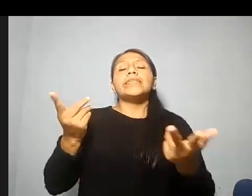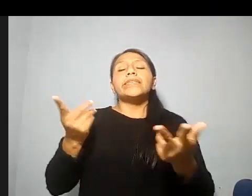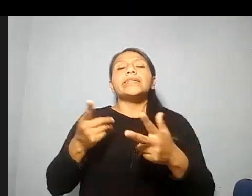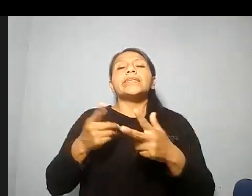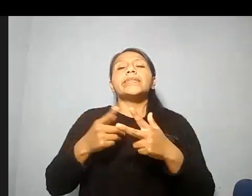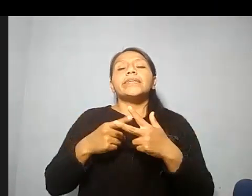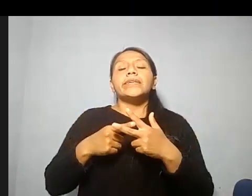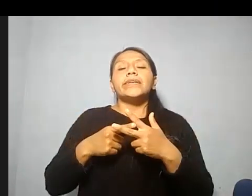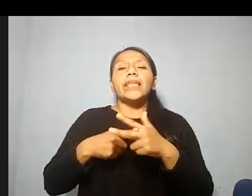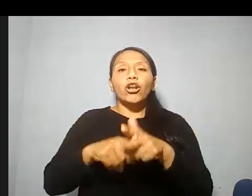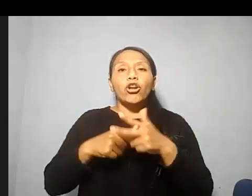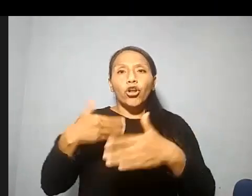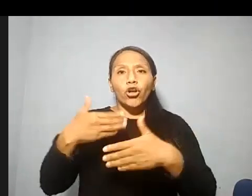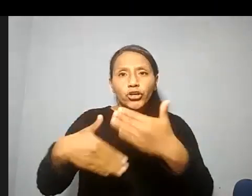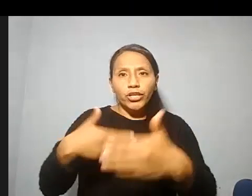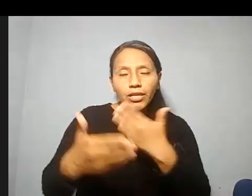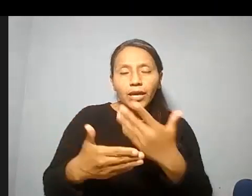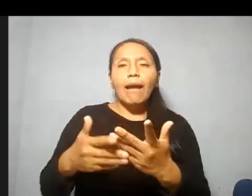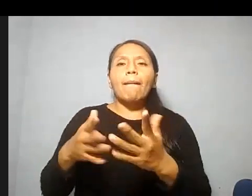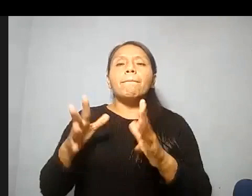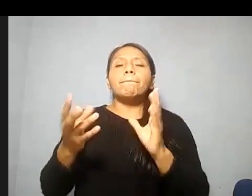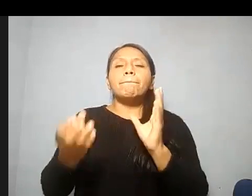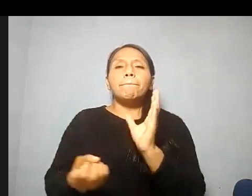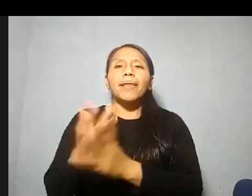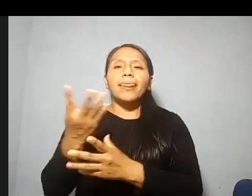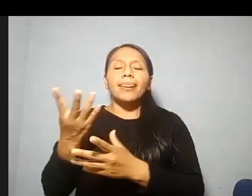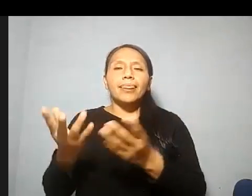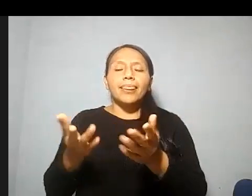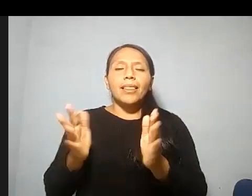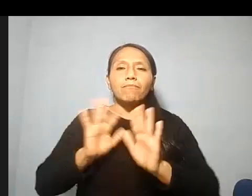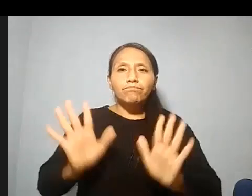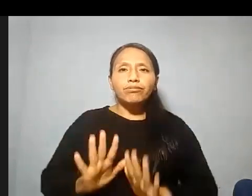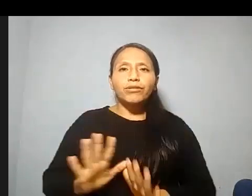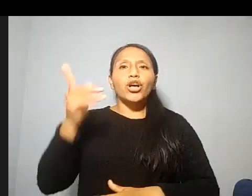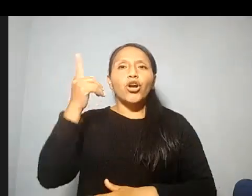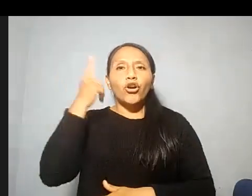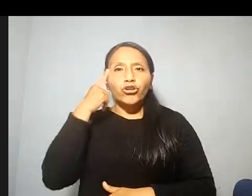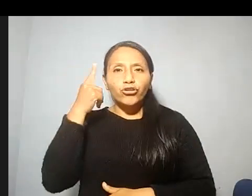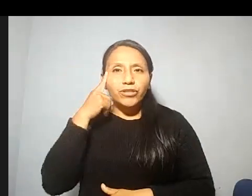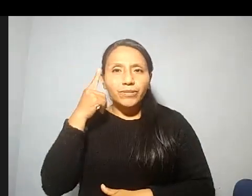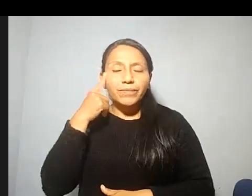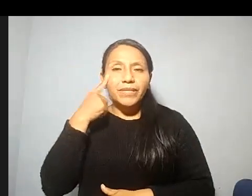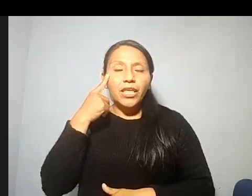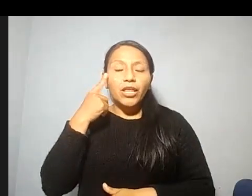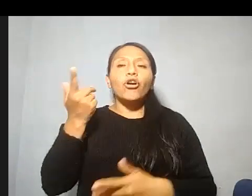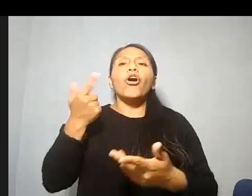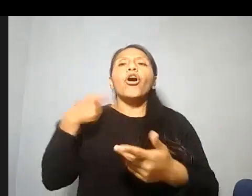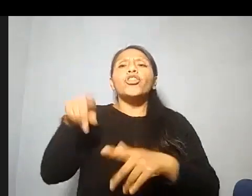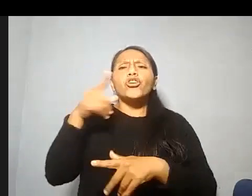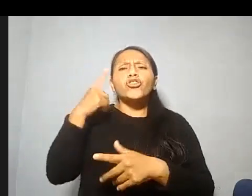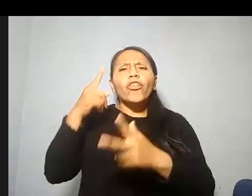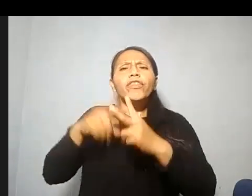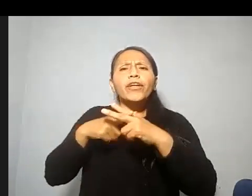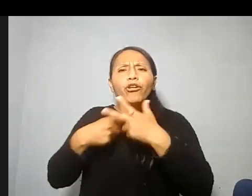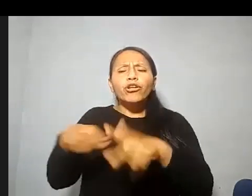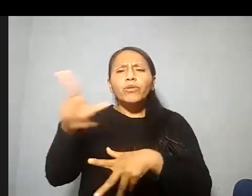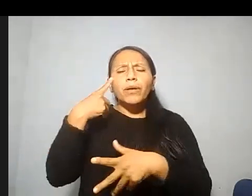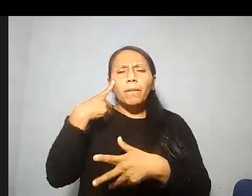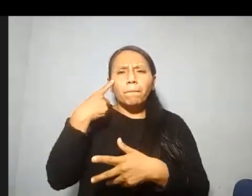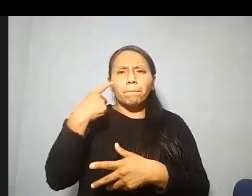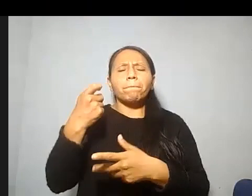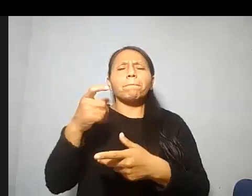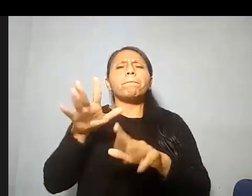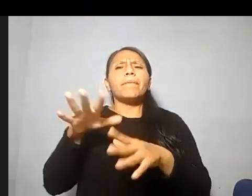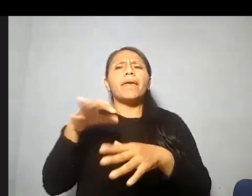las tecnologías para el emprendimiento y el conocimiento. Entonces, son tecnologías que ustedes pueden identificar, que deben